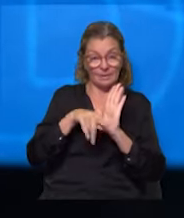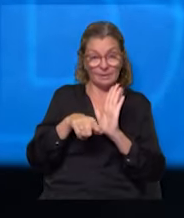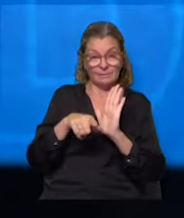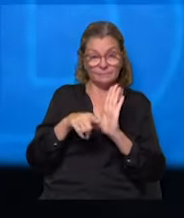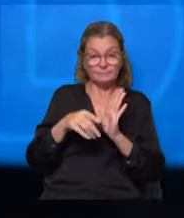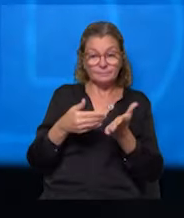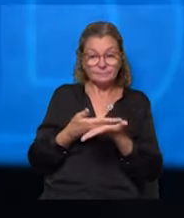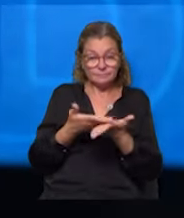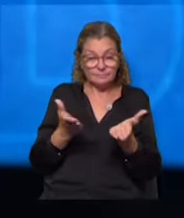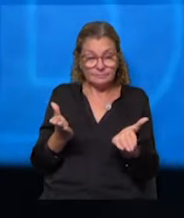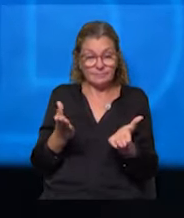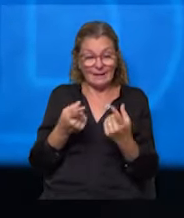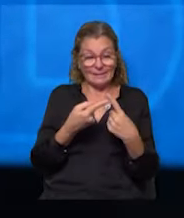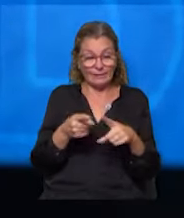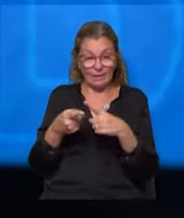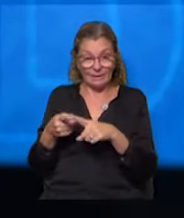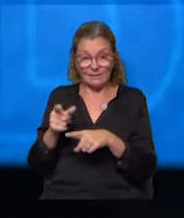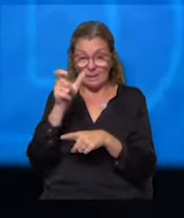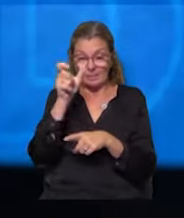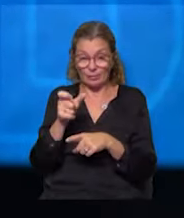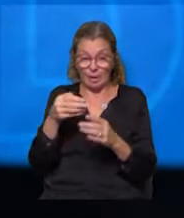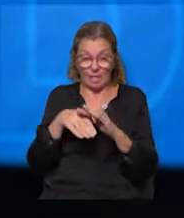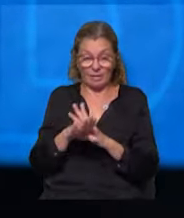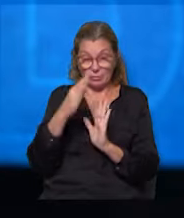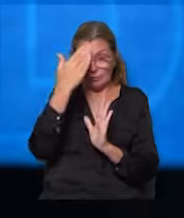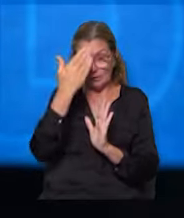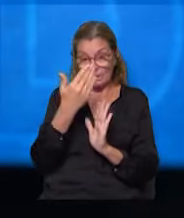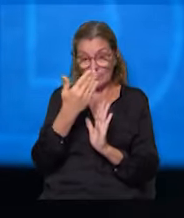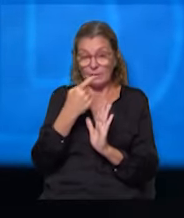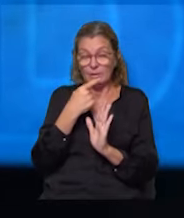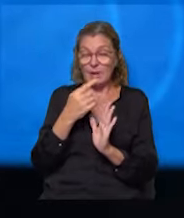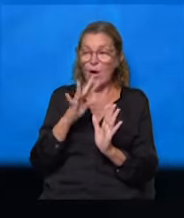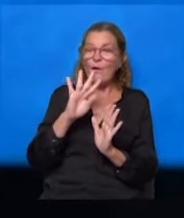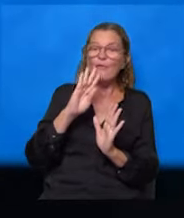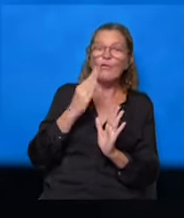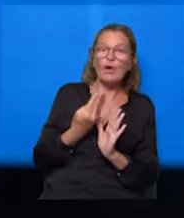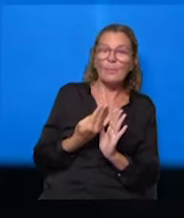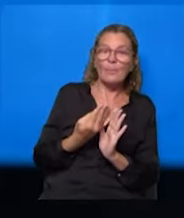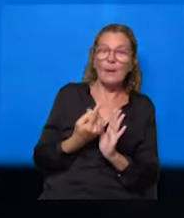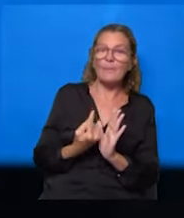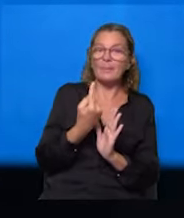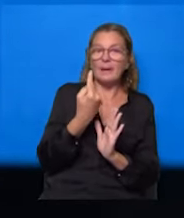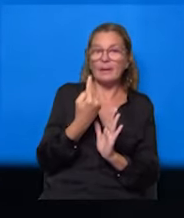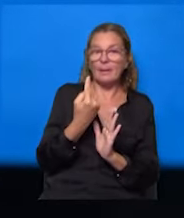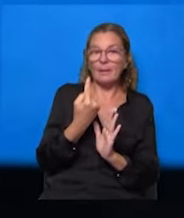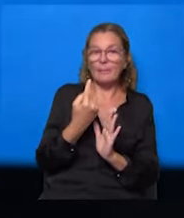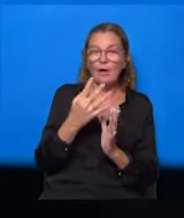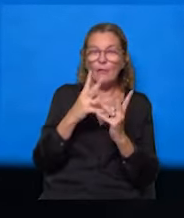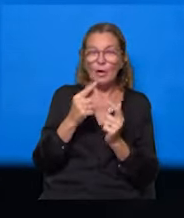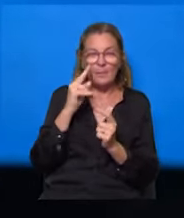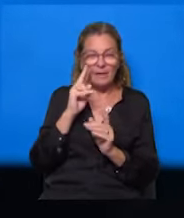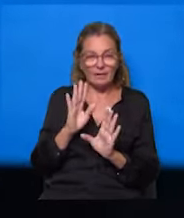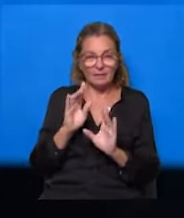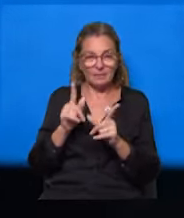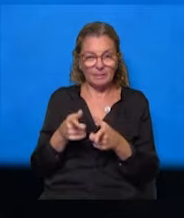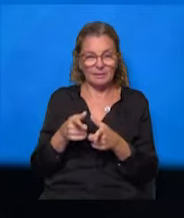espacio para que los distintos precandidatos bueno marquen un perfil sus prioridades su sus perspectivas